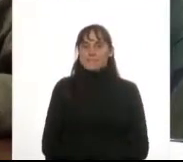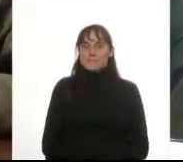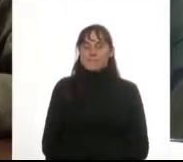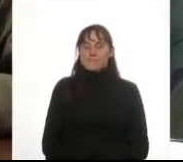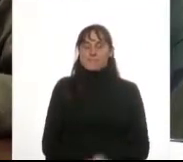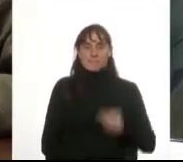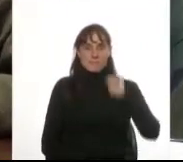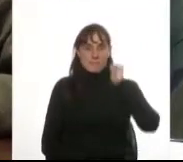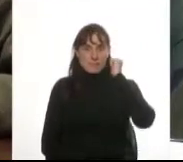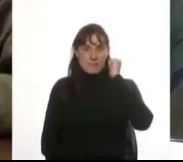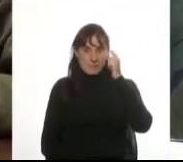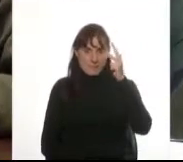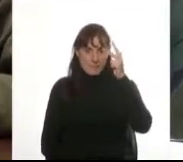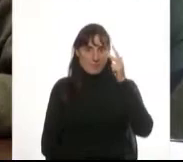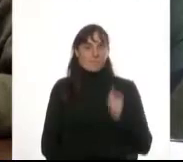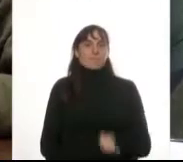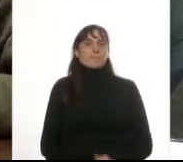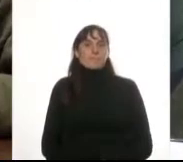Lo tercero,